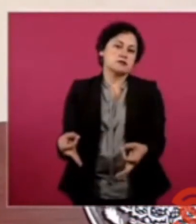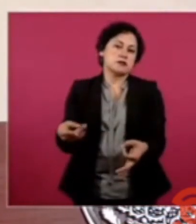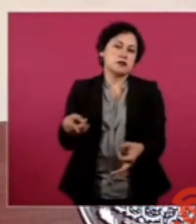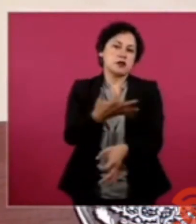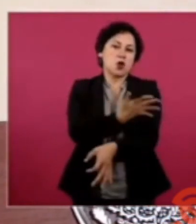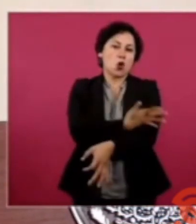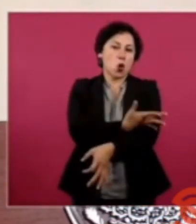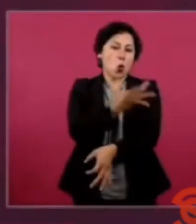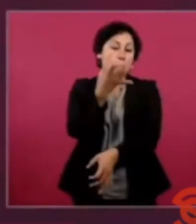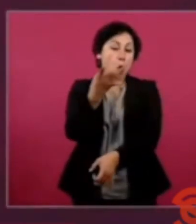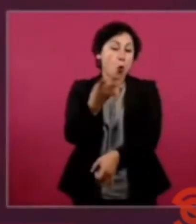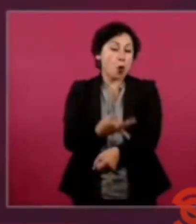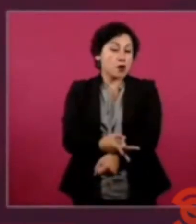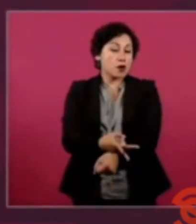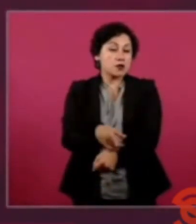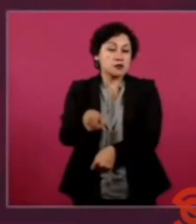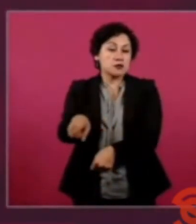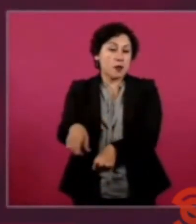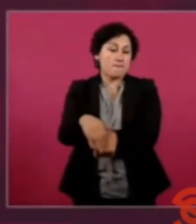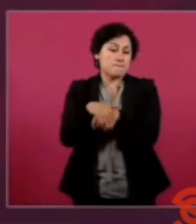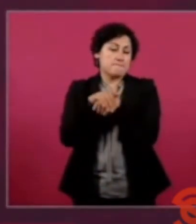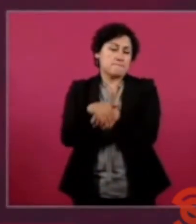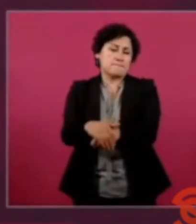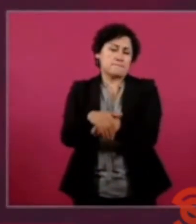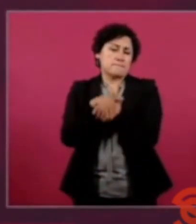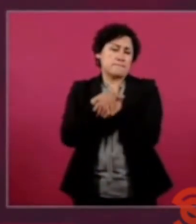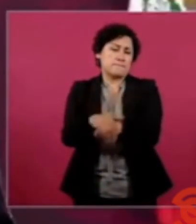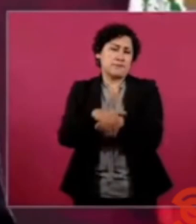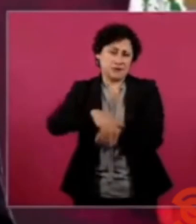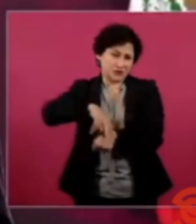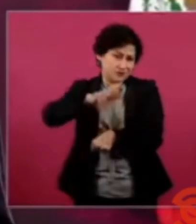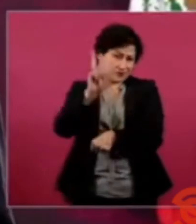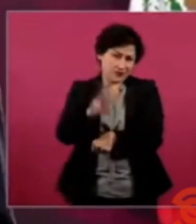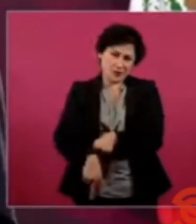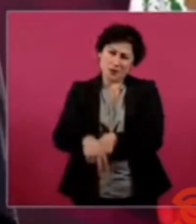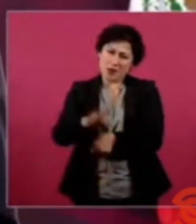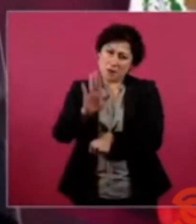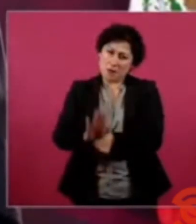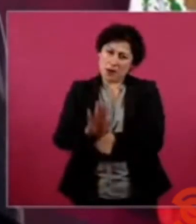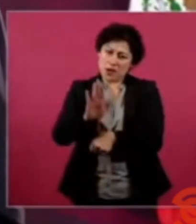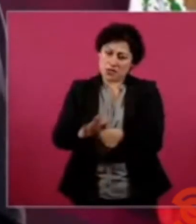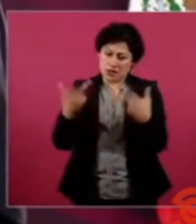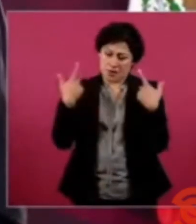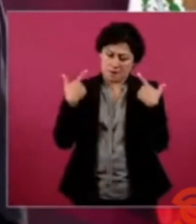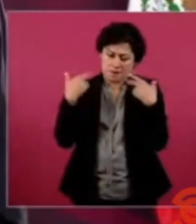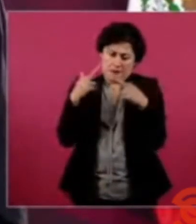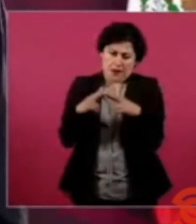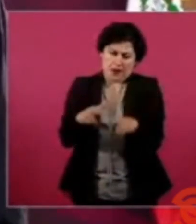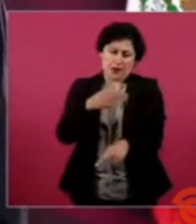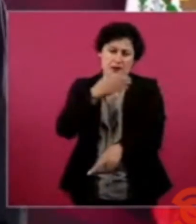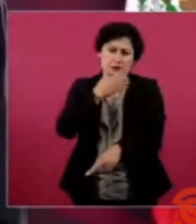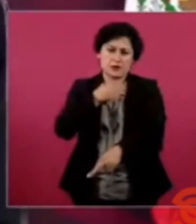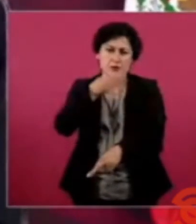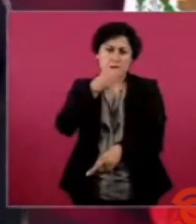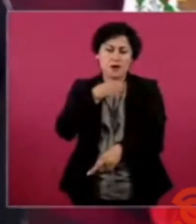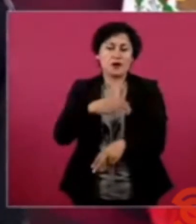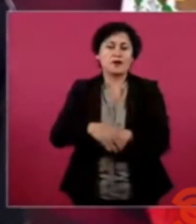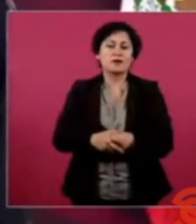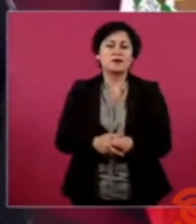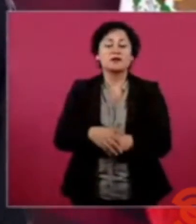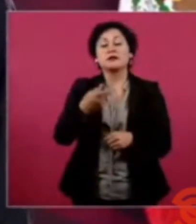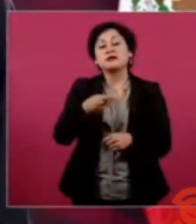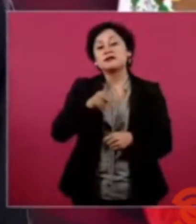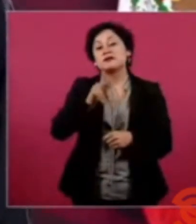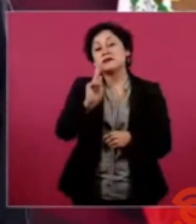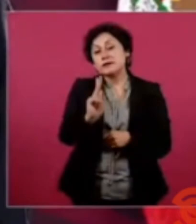honesto y muy amigo, casi maestro del general Cárdenas. Pero el general